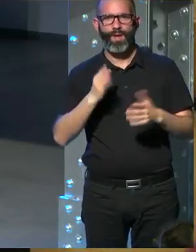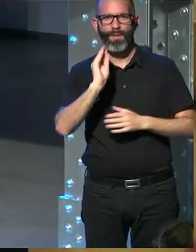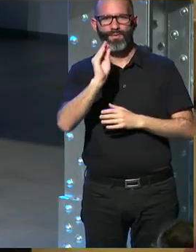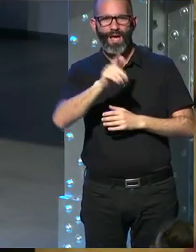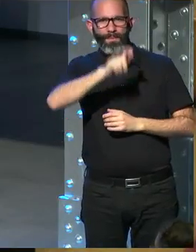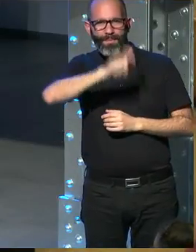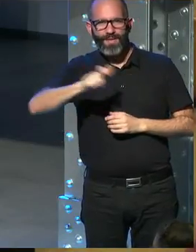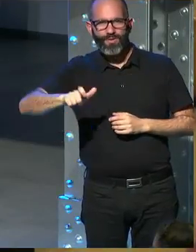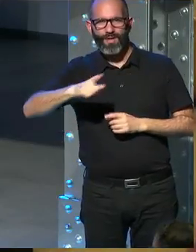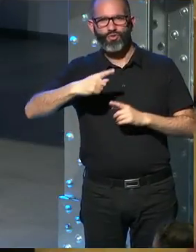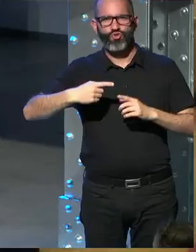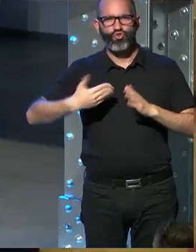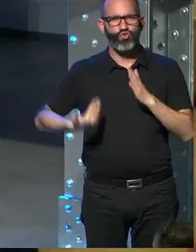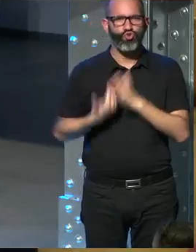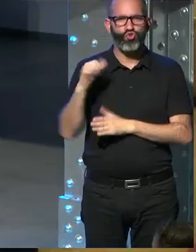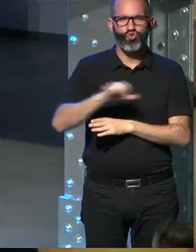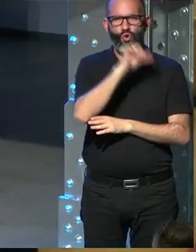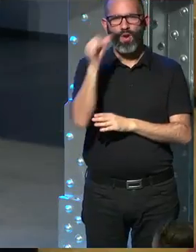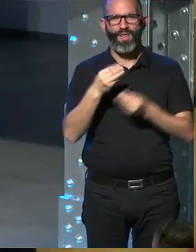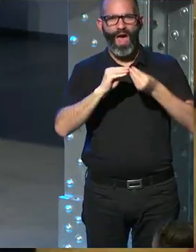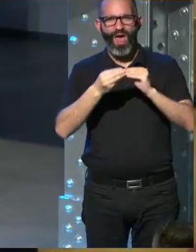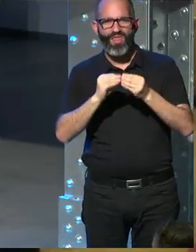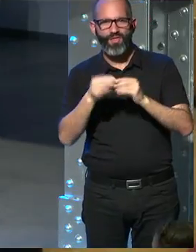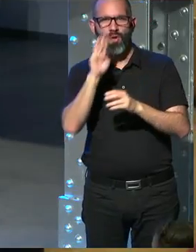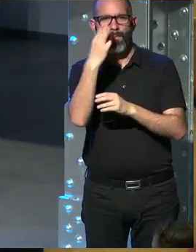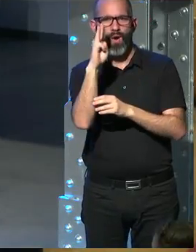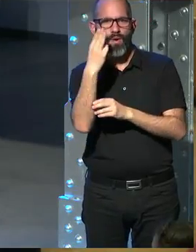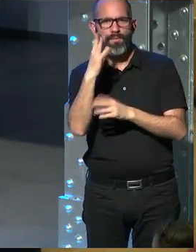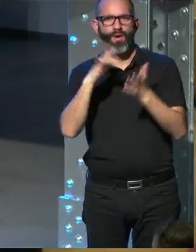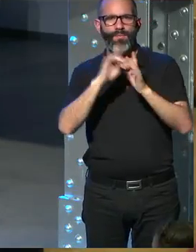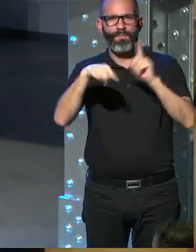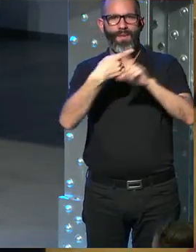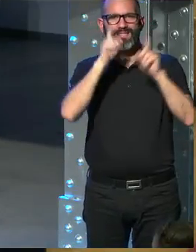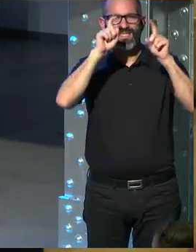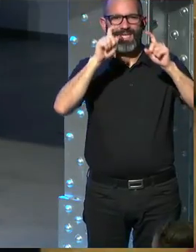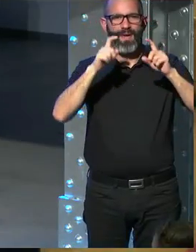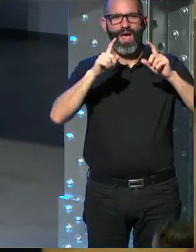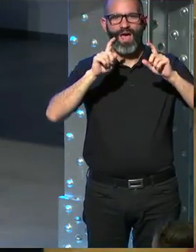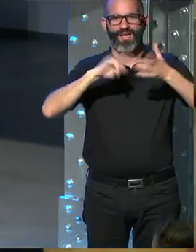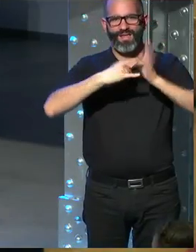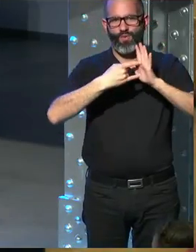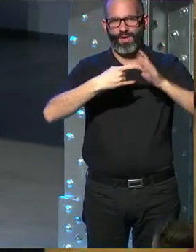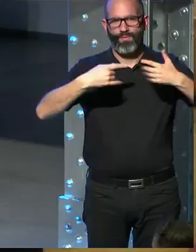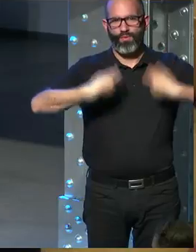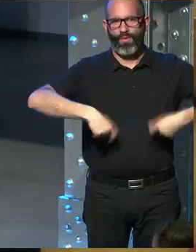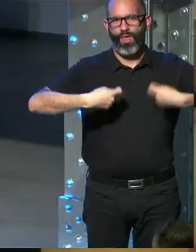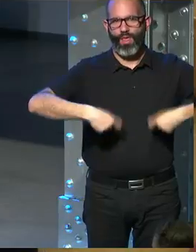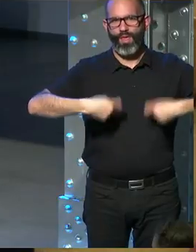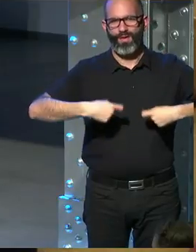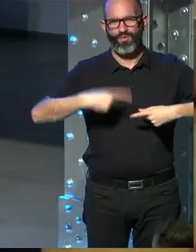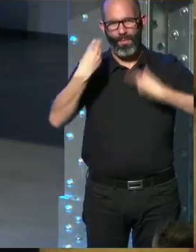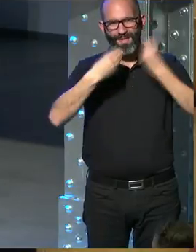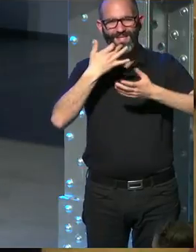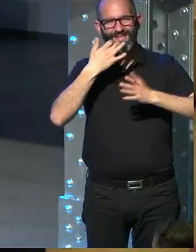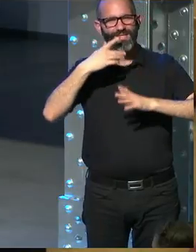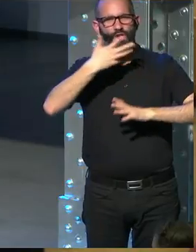la gente que está todo el día haciendo presentaciones de PowerPoint y nuestro sistema educativo, que es un tostón, ¿cambiarían si supieran